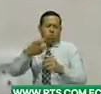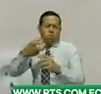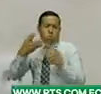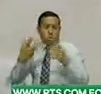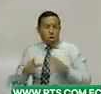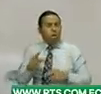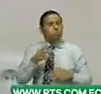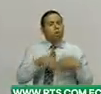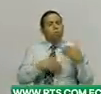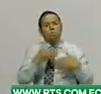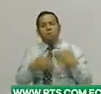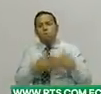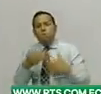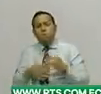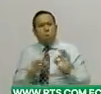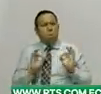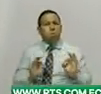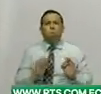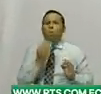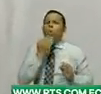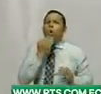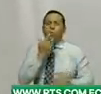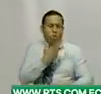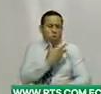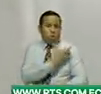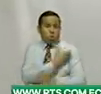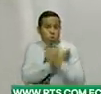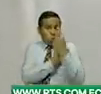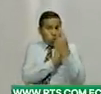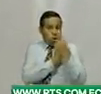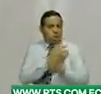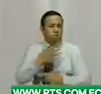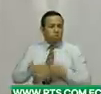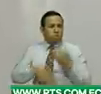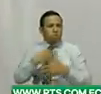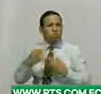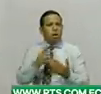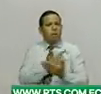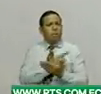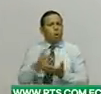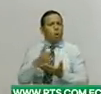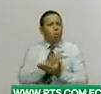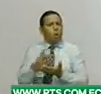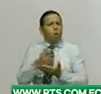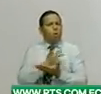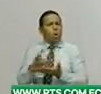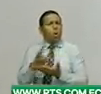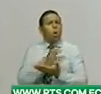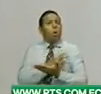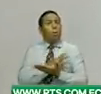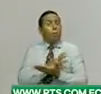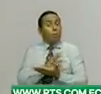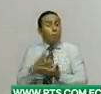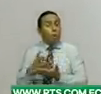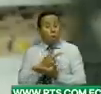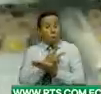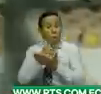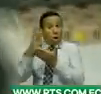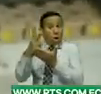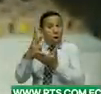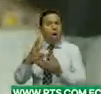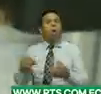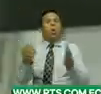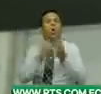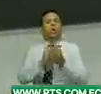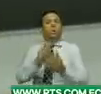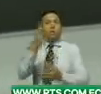El tratamiento consiste en dos inyecciones con dos vectores diferentes del adenovirus administradas con una diferencia temporal de 3 semanas.